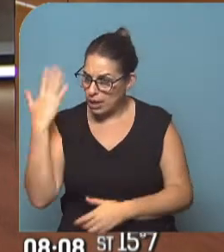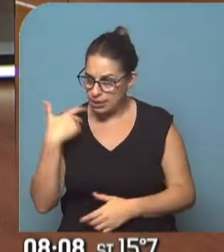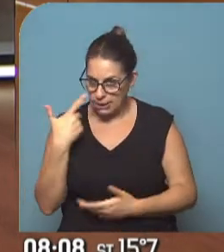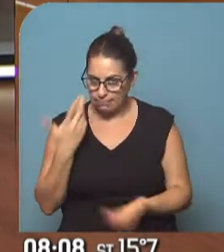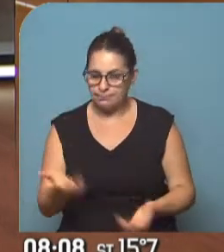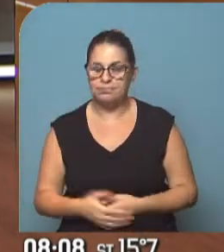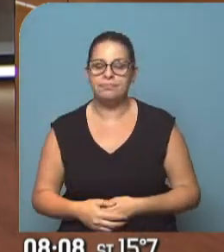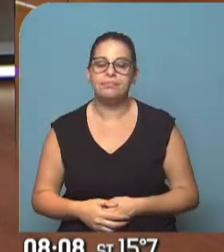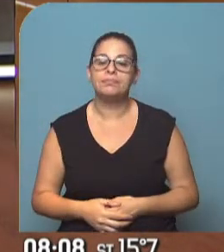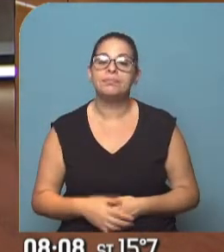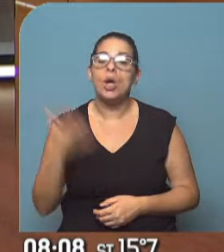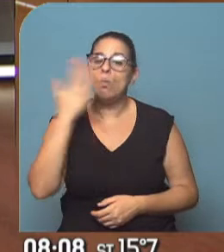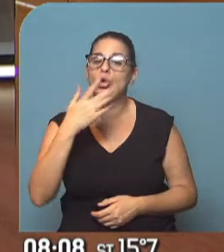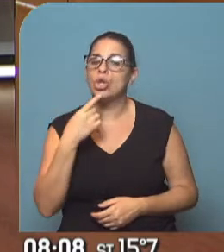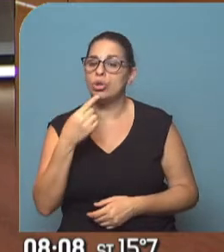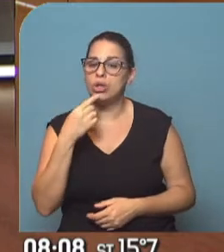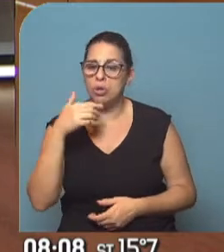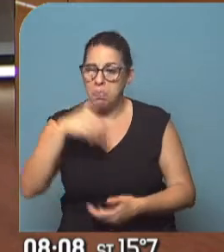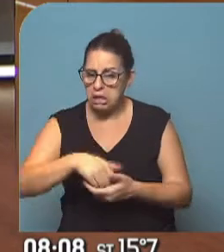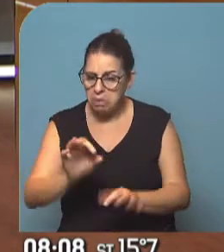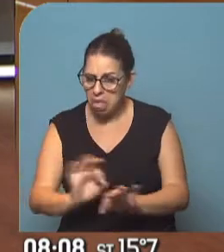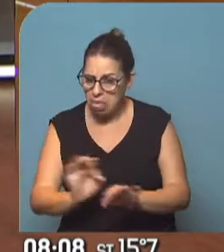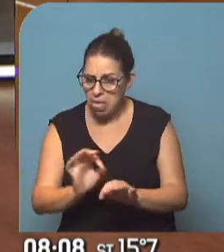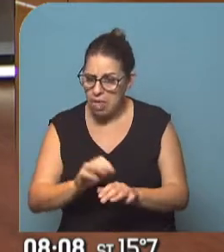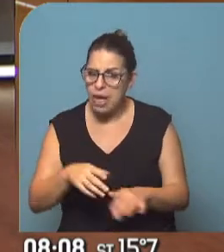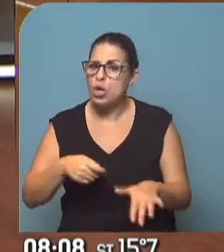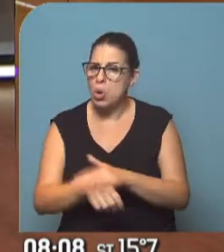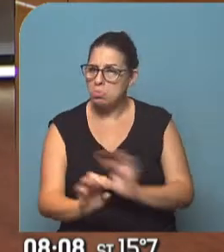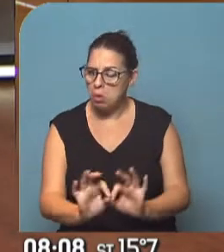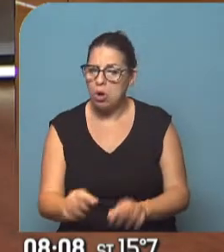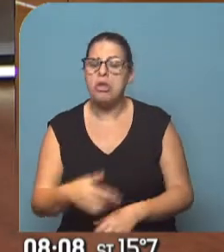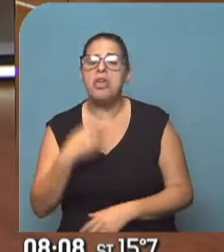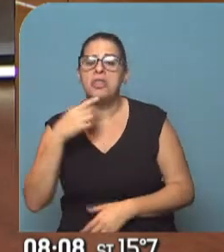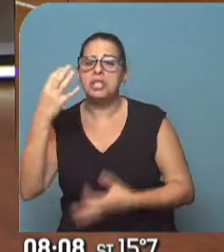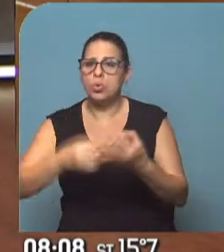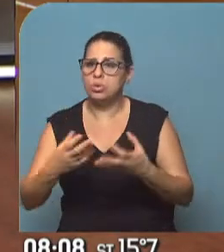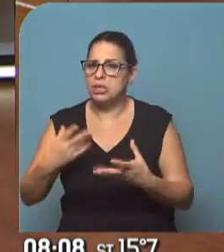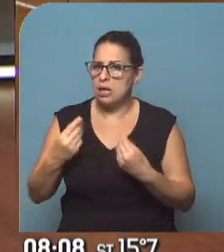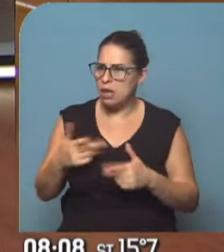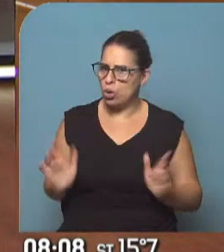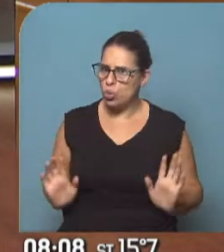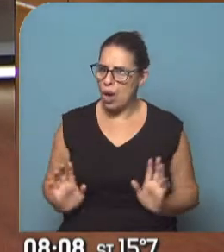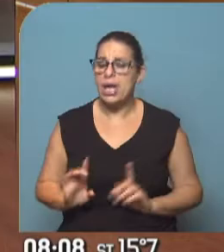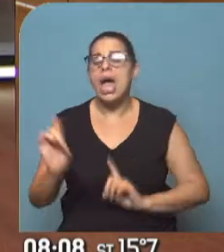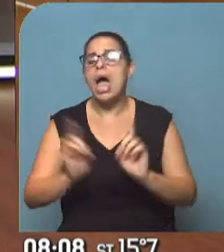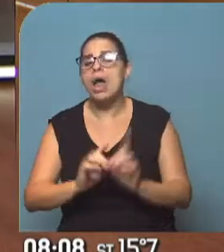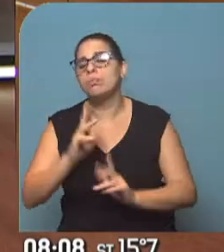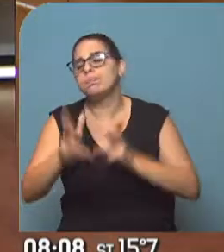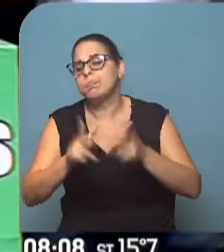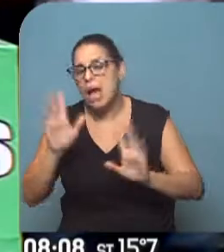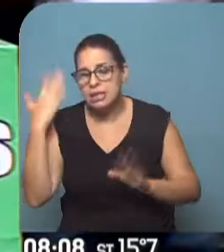ayer, indudablemente. Dijo que no participó en ningún tipo de acto de corrupción y que no le tiene miedo a la justicia alguno de los conceptos ayer en la